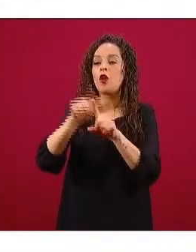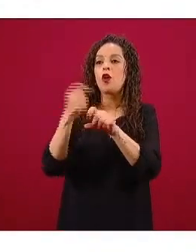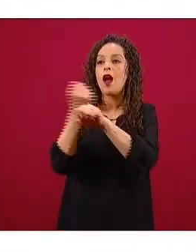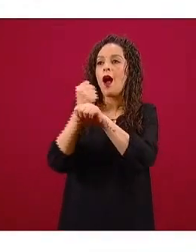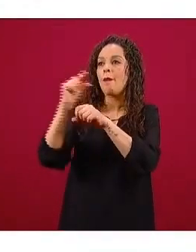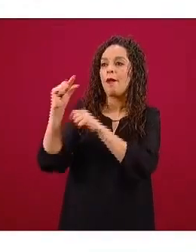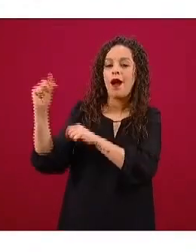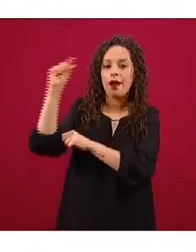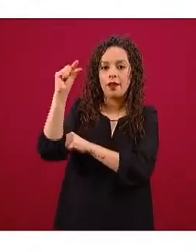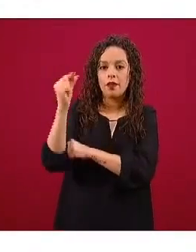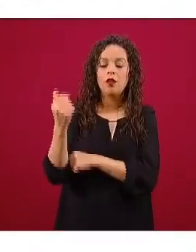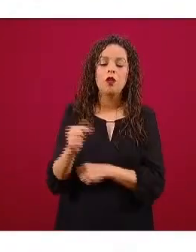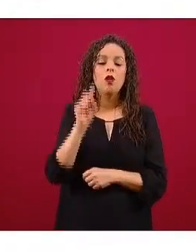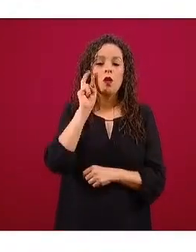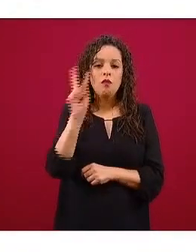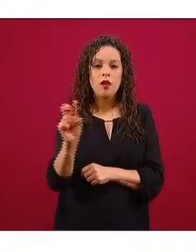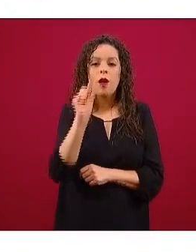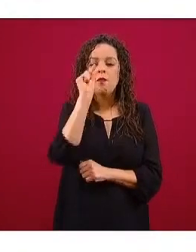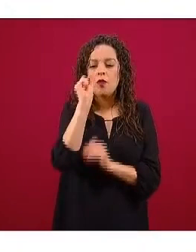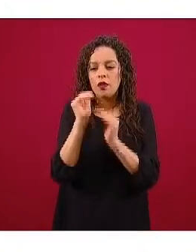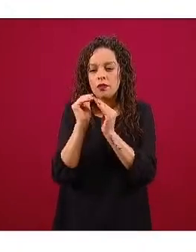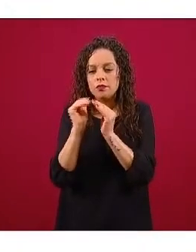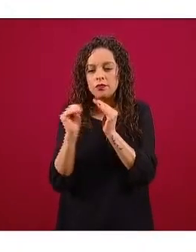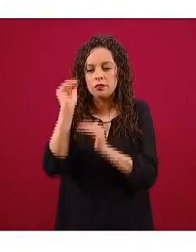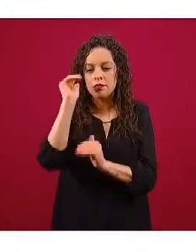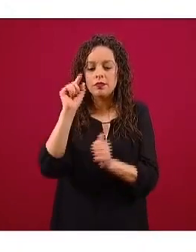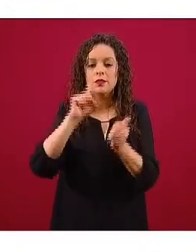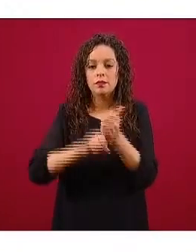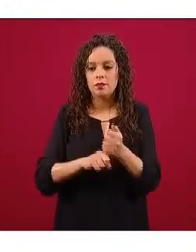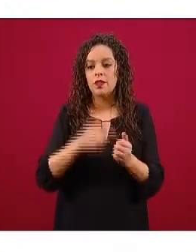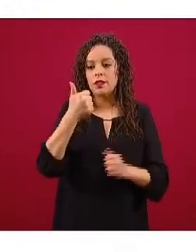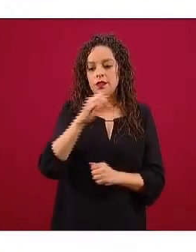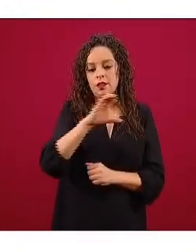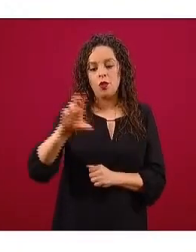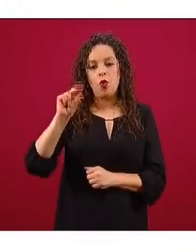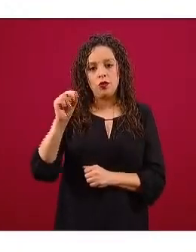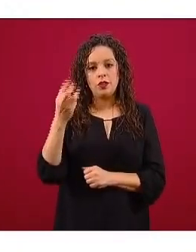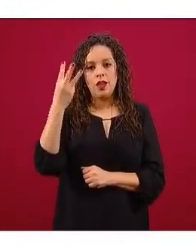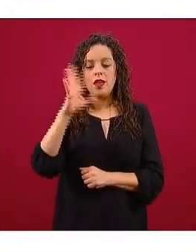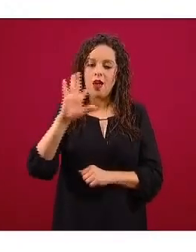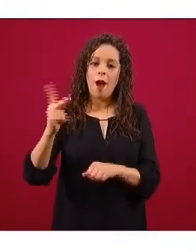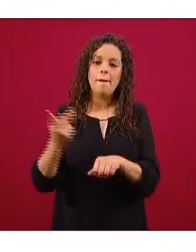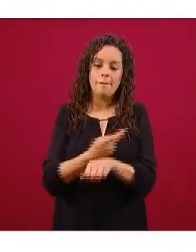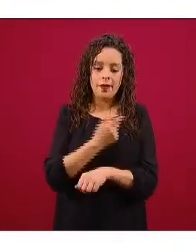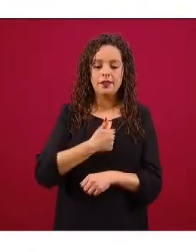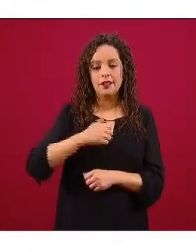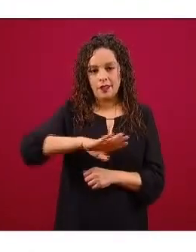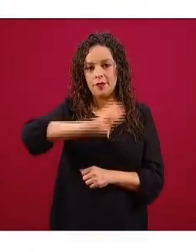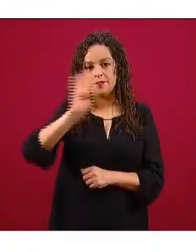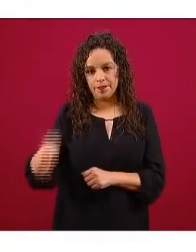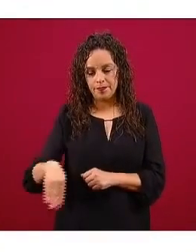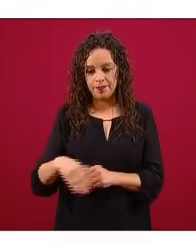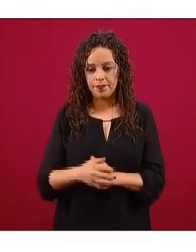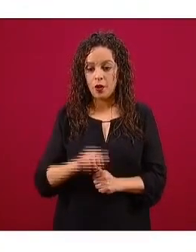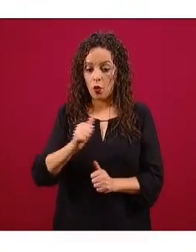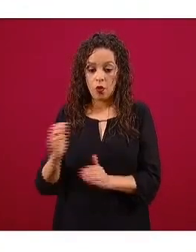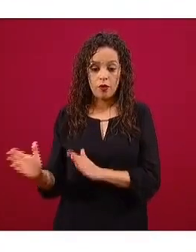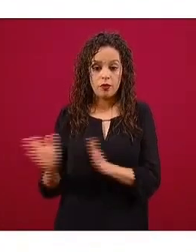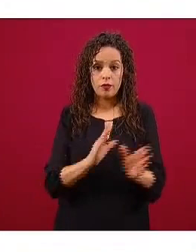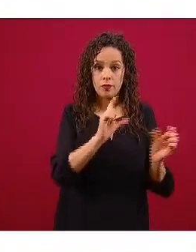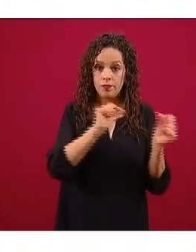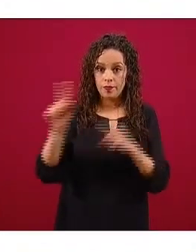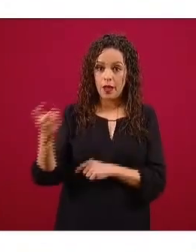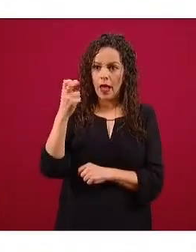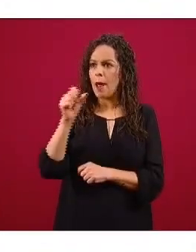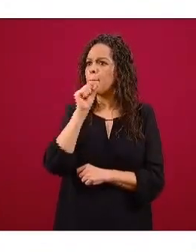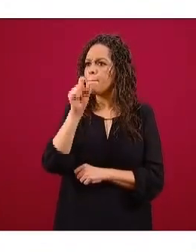ligero incremento en relación a las 683 ocurridas. En la siguiente diapositiva veremos también este grupo que